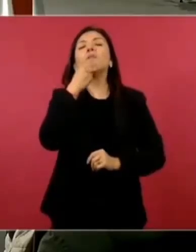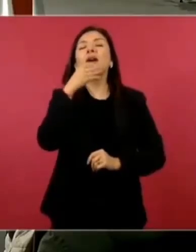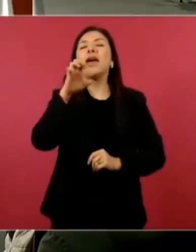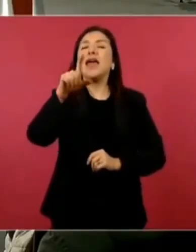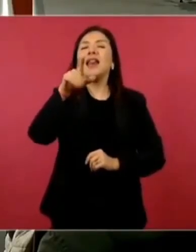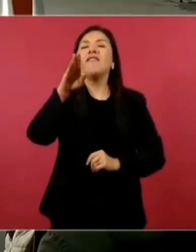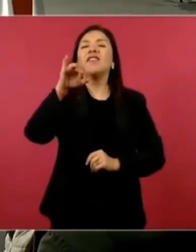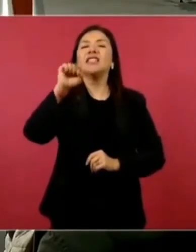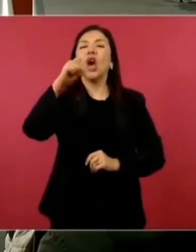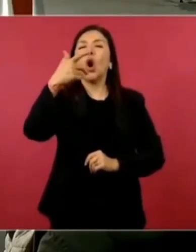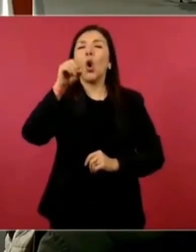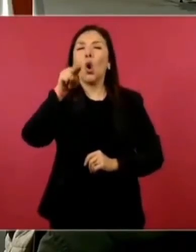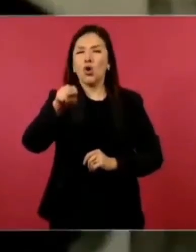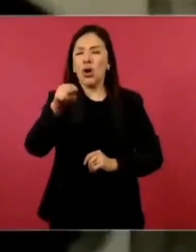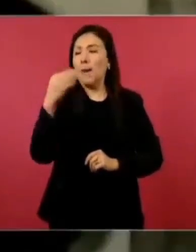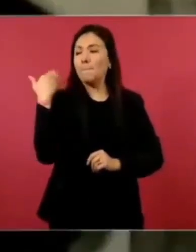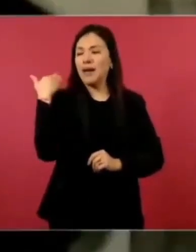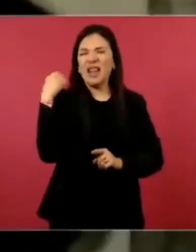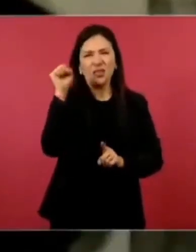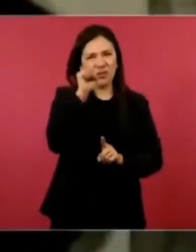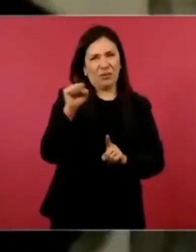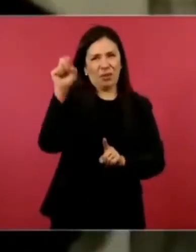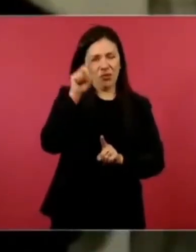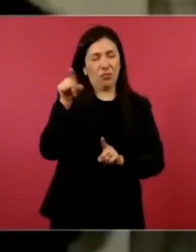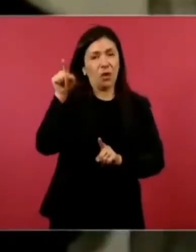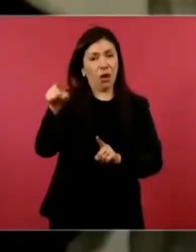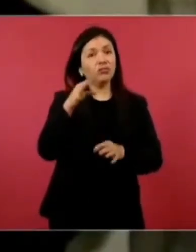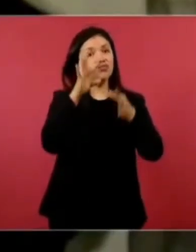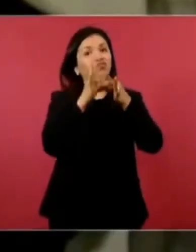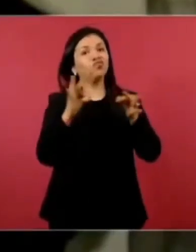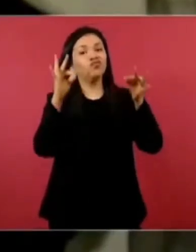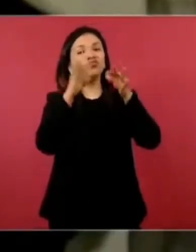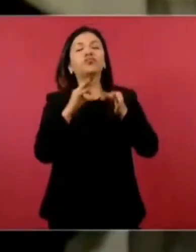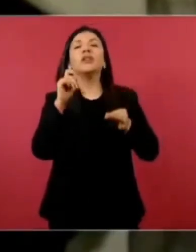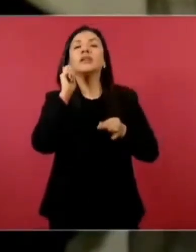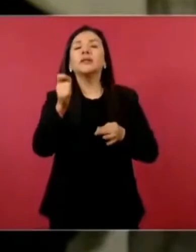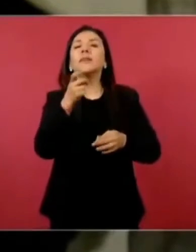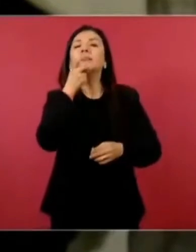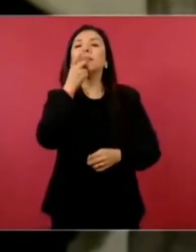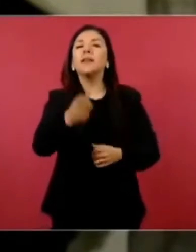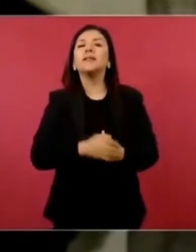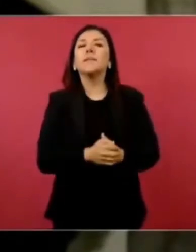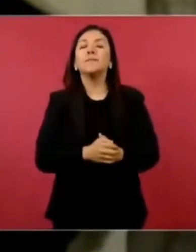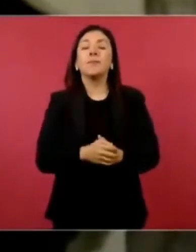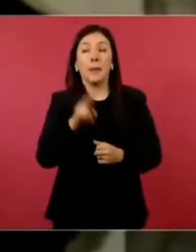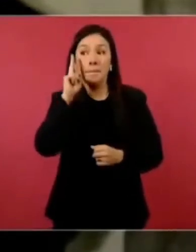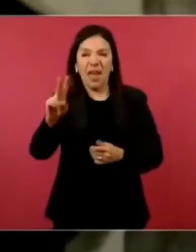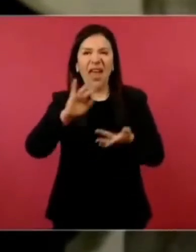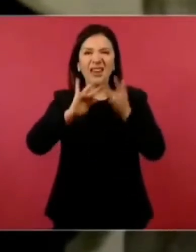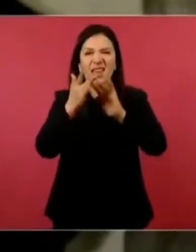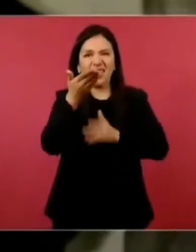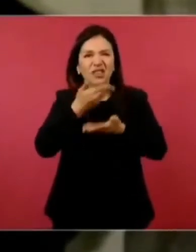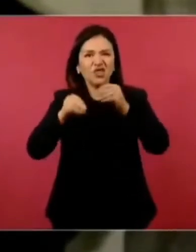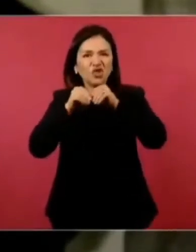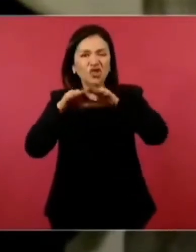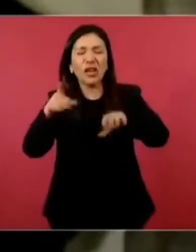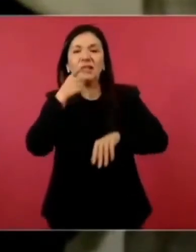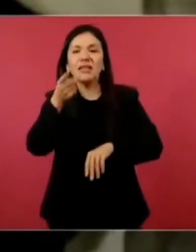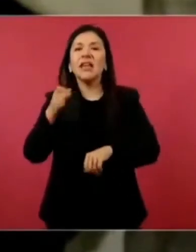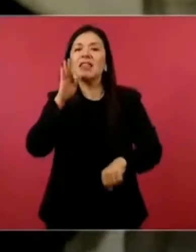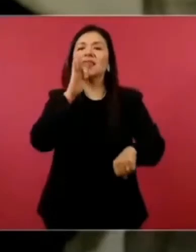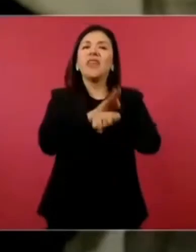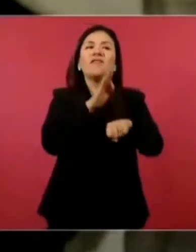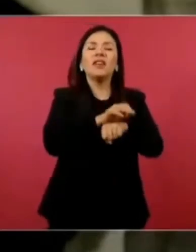el Fisgón, cuando este fin de semana salió lo que llamaron en las redes sociales la defensa de